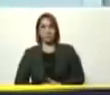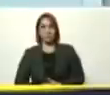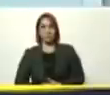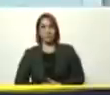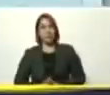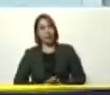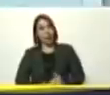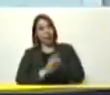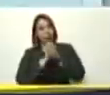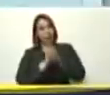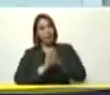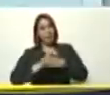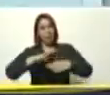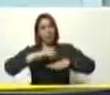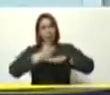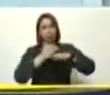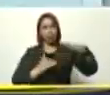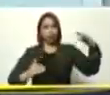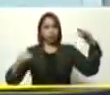compañero general en jefe,